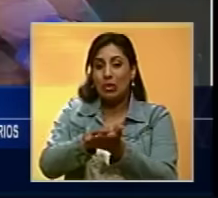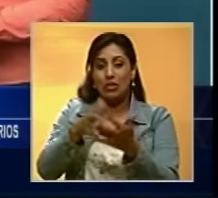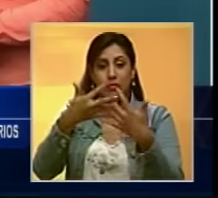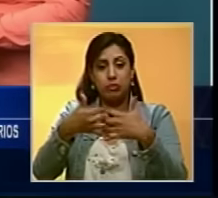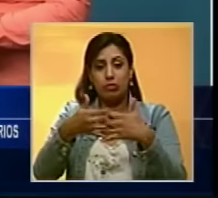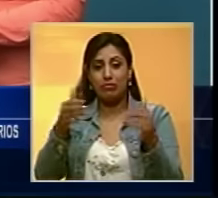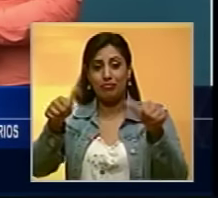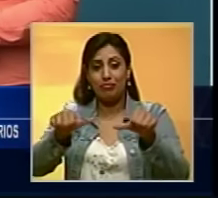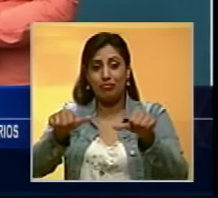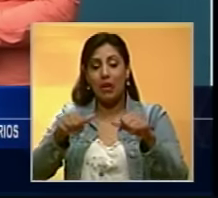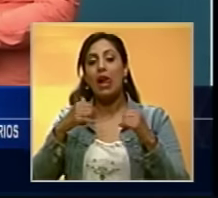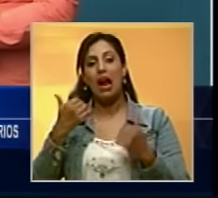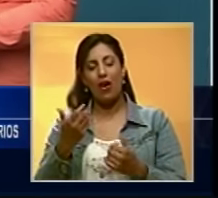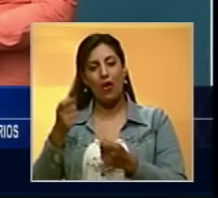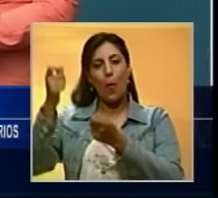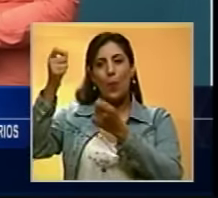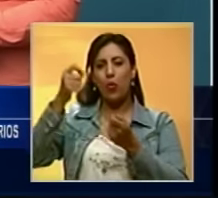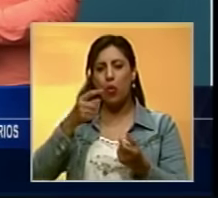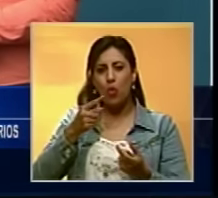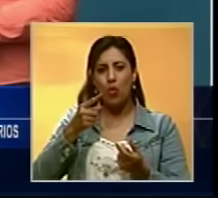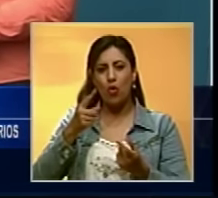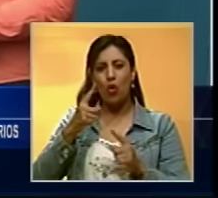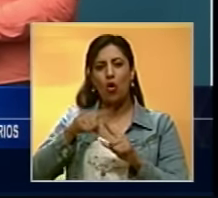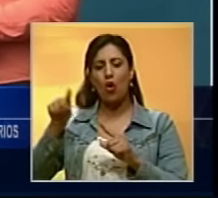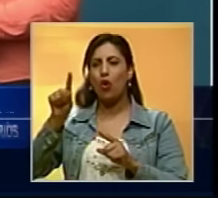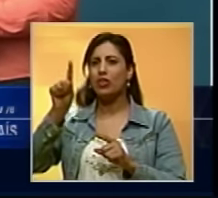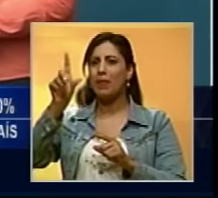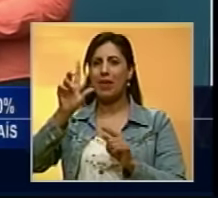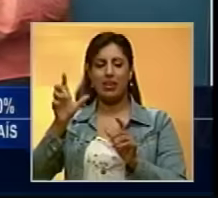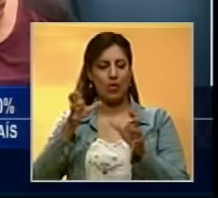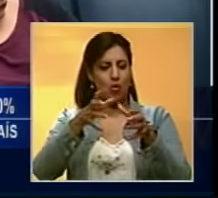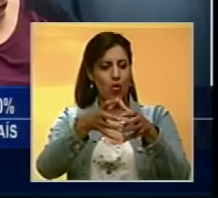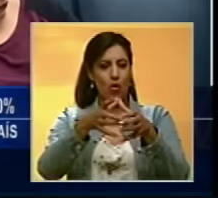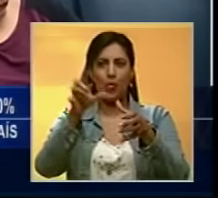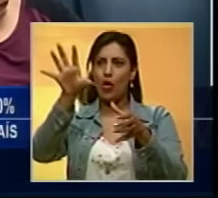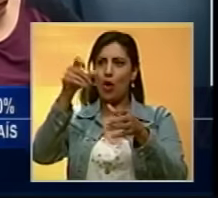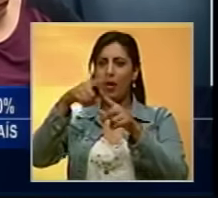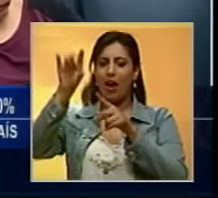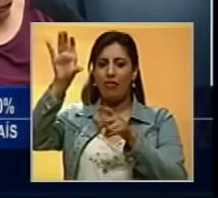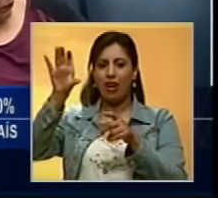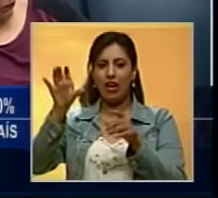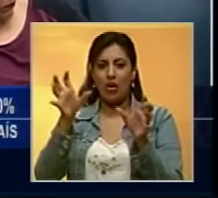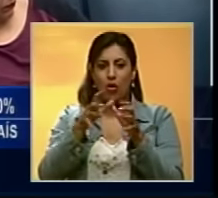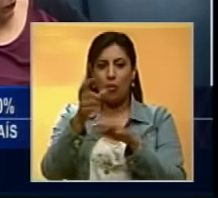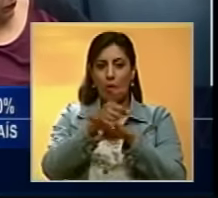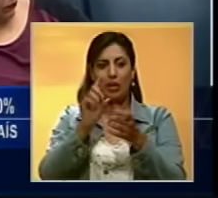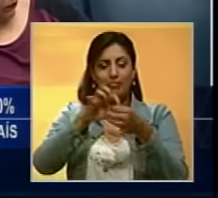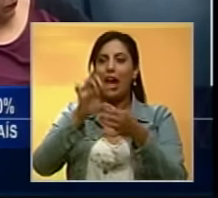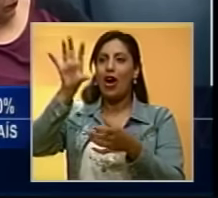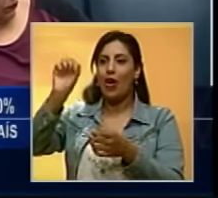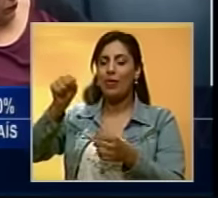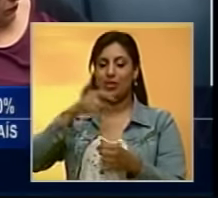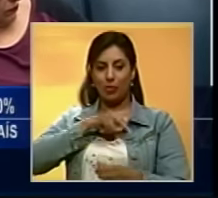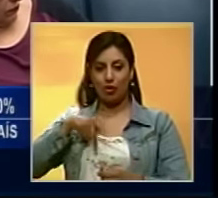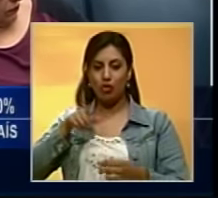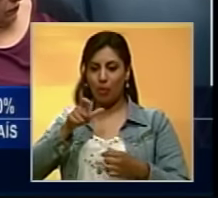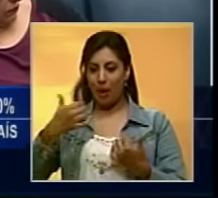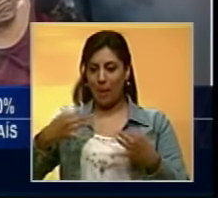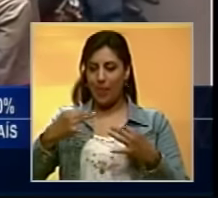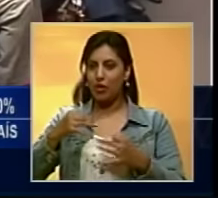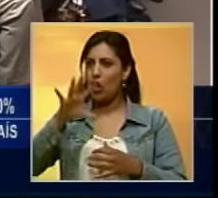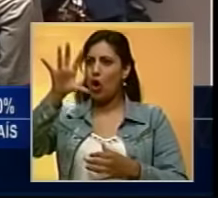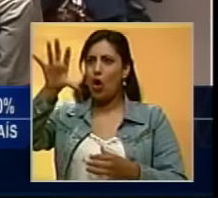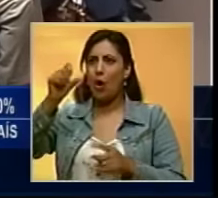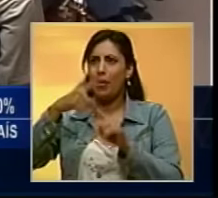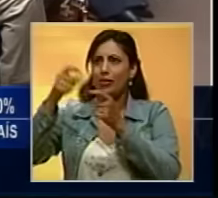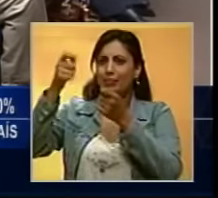economía la importación es privilegiada para determinados sectores muy vinculados al gobierno en cambio el común de las personas ya